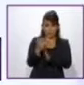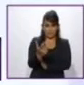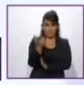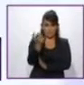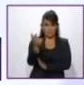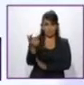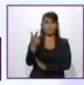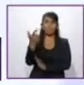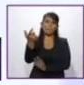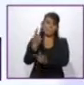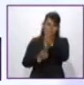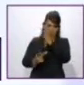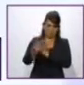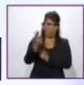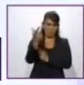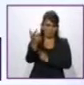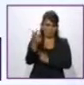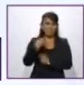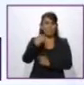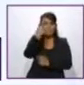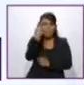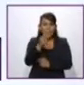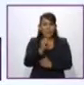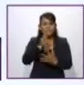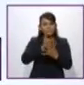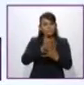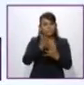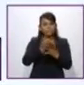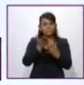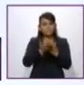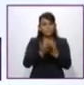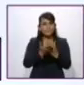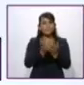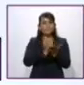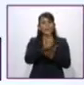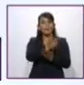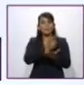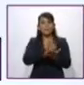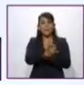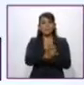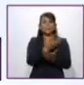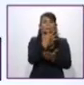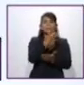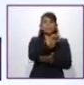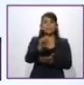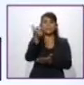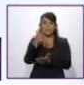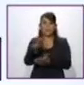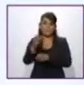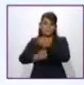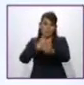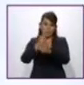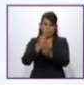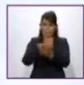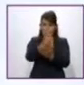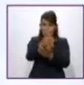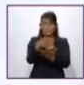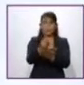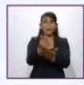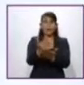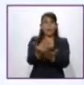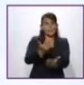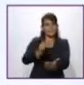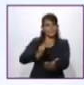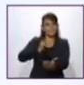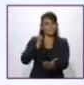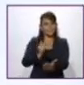mil millones de pesos, el cual puede pagarse de aquí a 7 o 10 años. Pero para adelantar los pagos, y esto no quiere